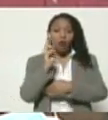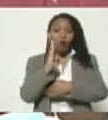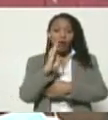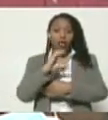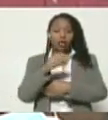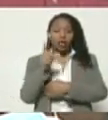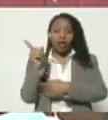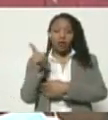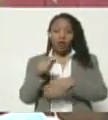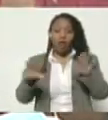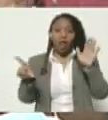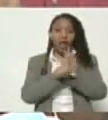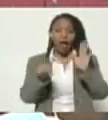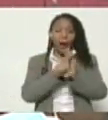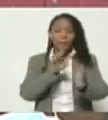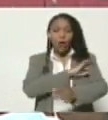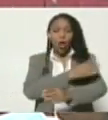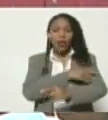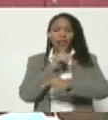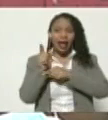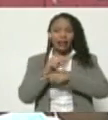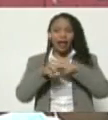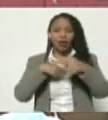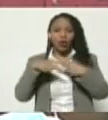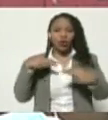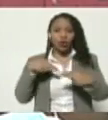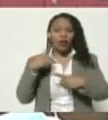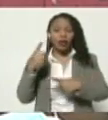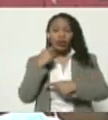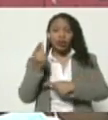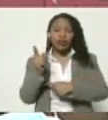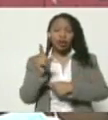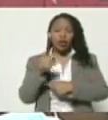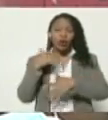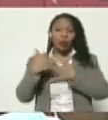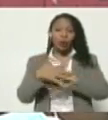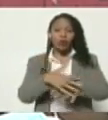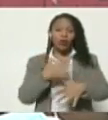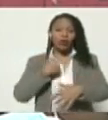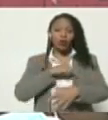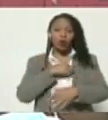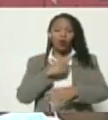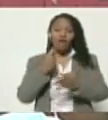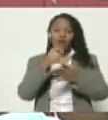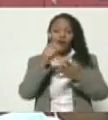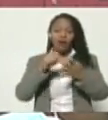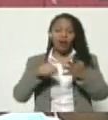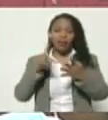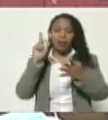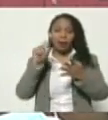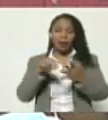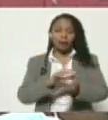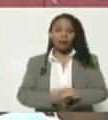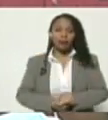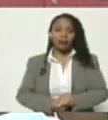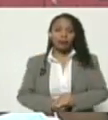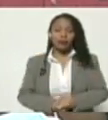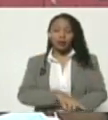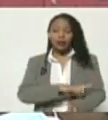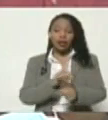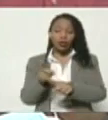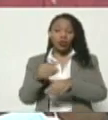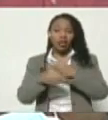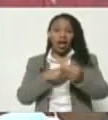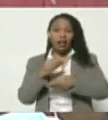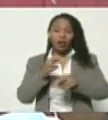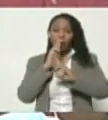que es el verdadero poder de esta revolución, que ahí donde están nuestros militantes, nosotros debemos validarlo también. Y esto ha salido y